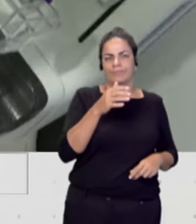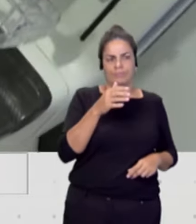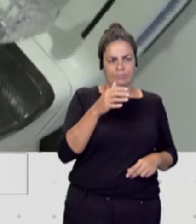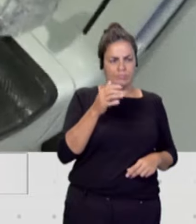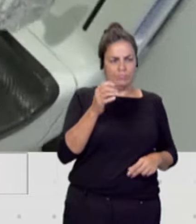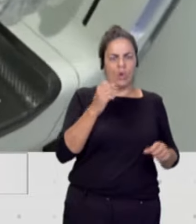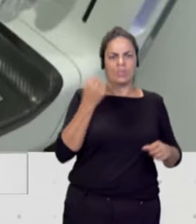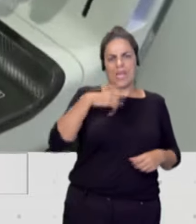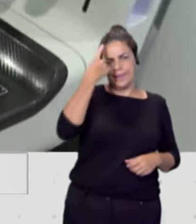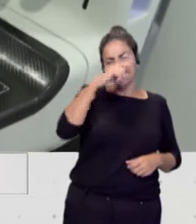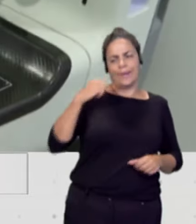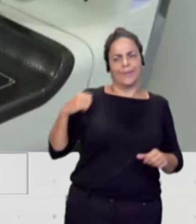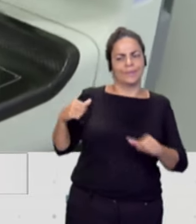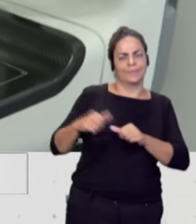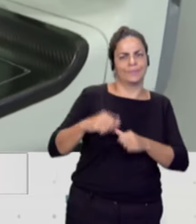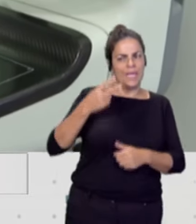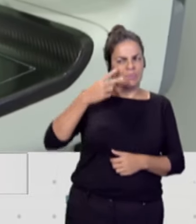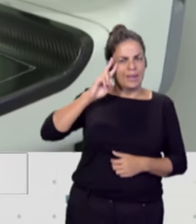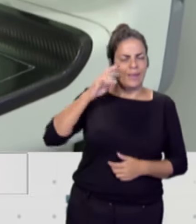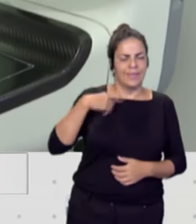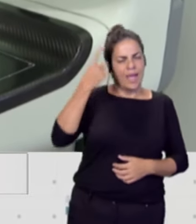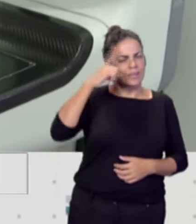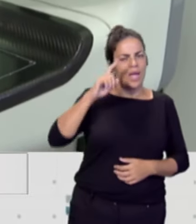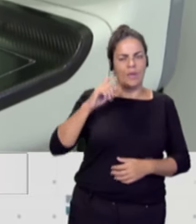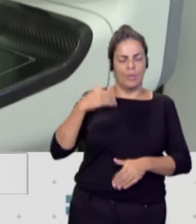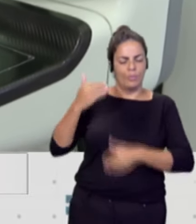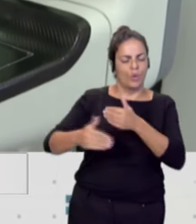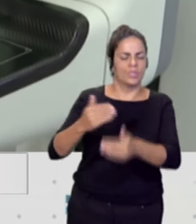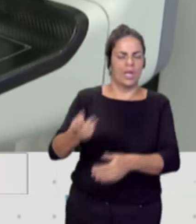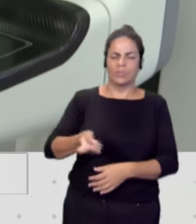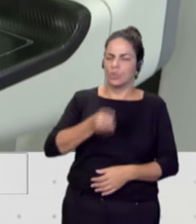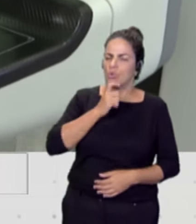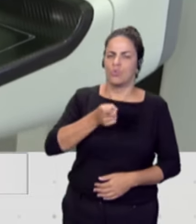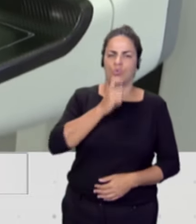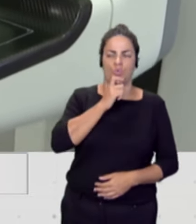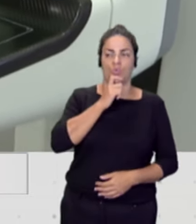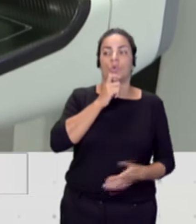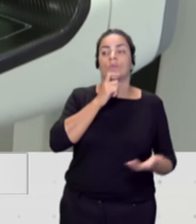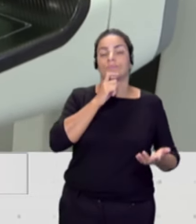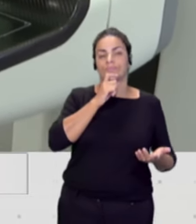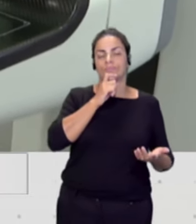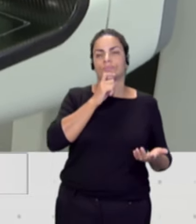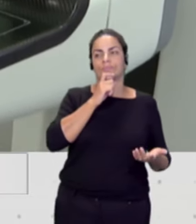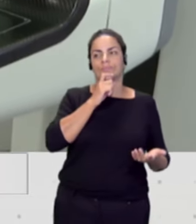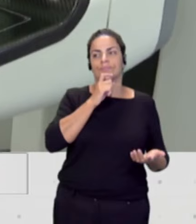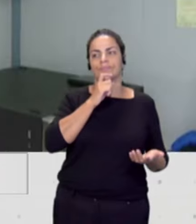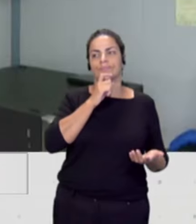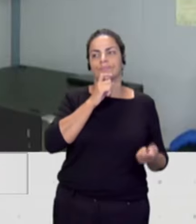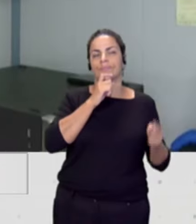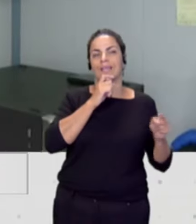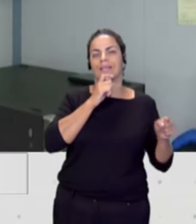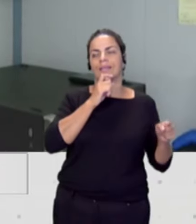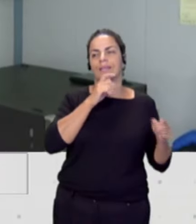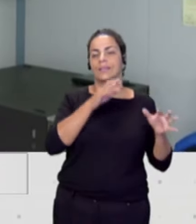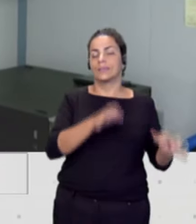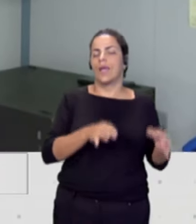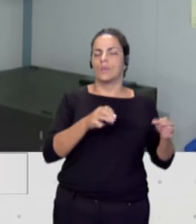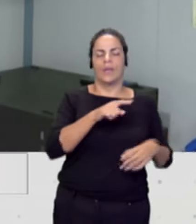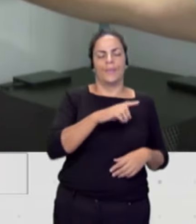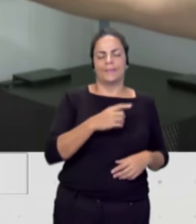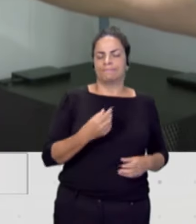un bagaje, sabes la dificultad del proceso, y de fondo siempre aparecen muchos miedos,